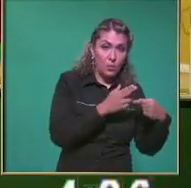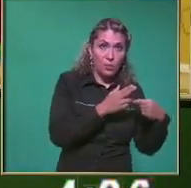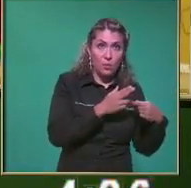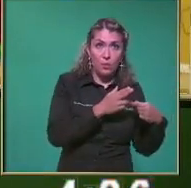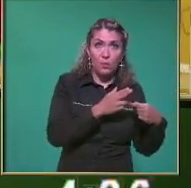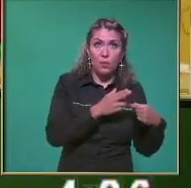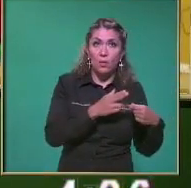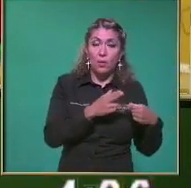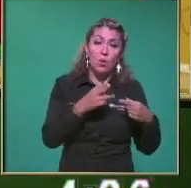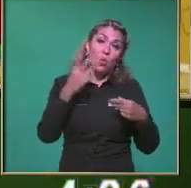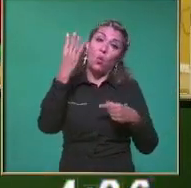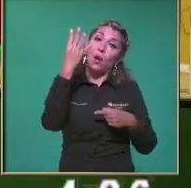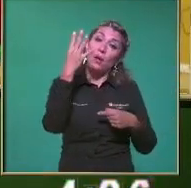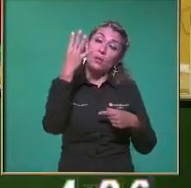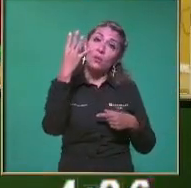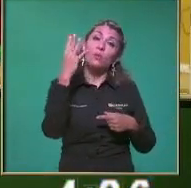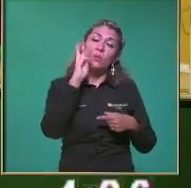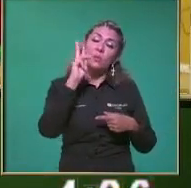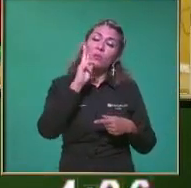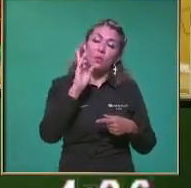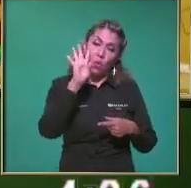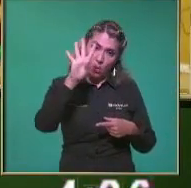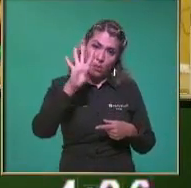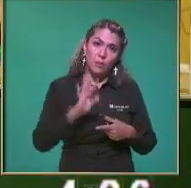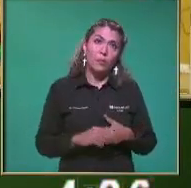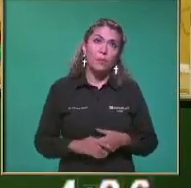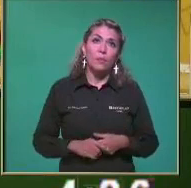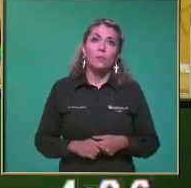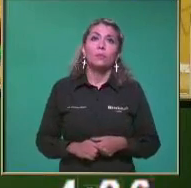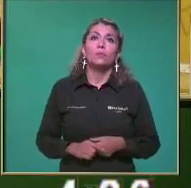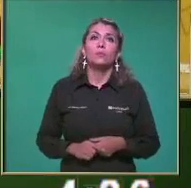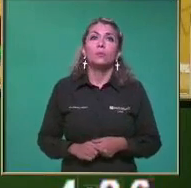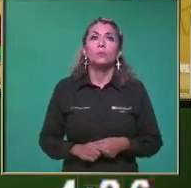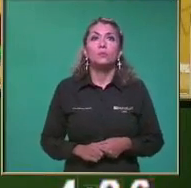tengo cuartos, a ver, vamos a ver. Este serían